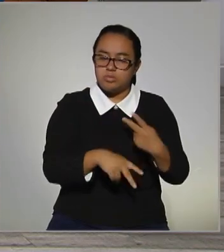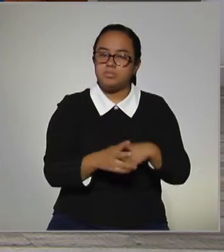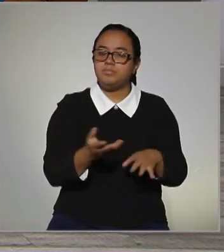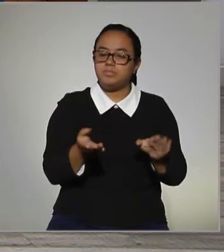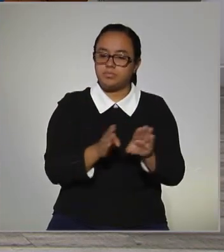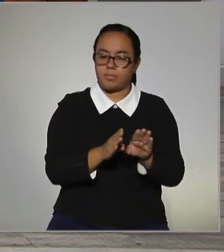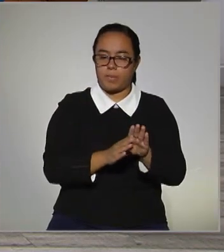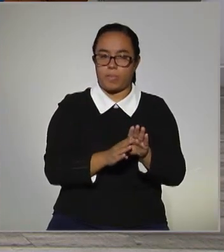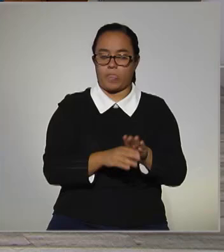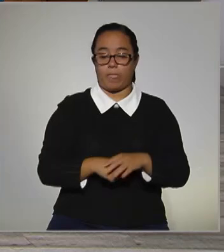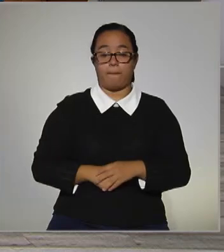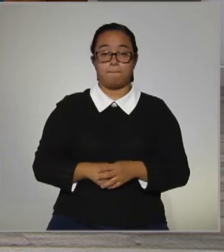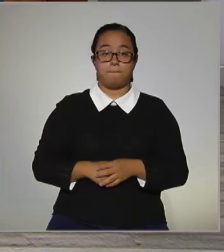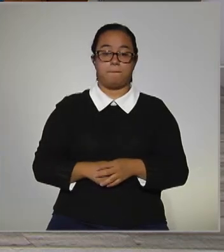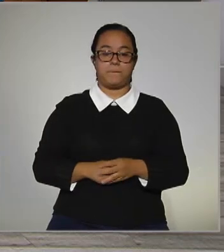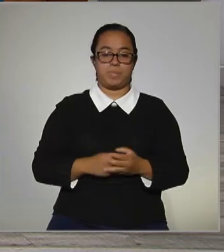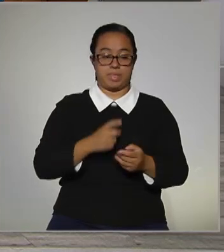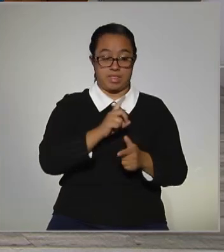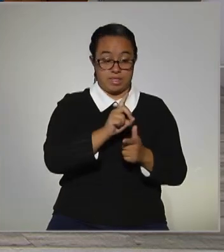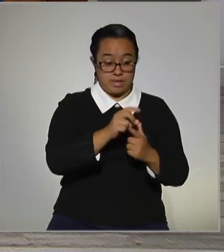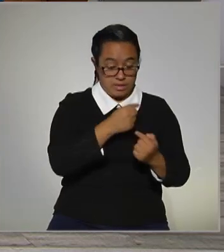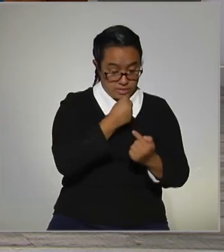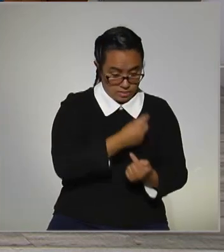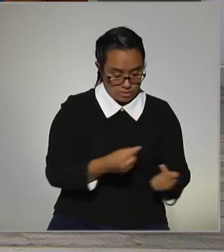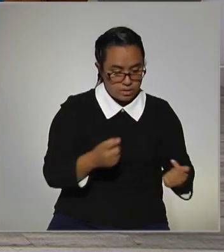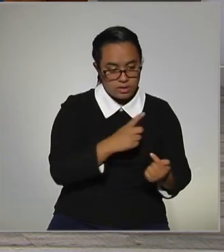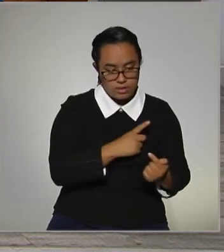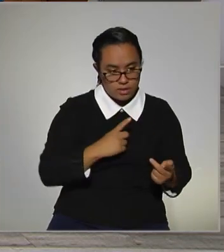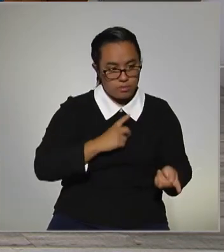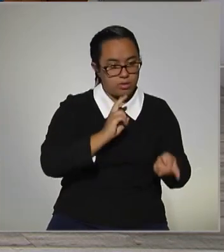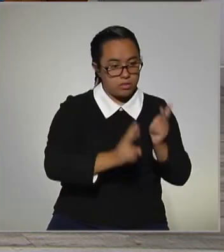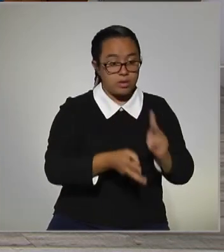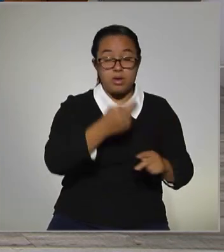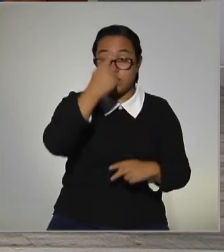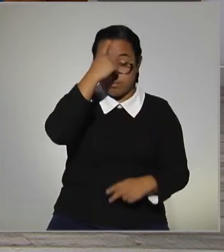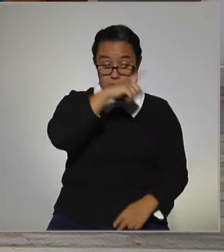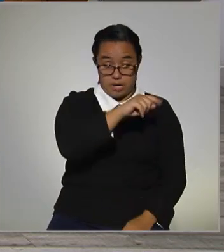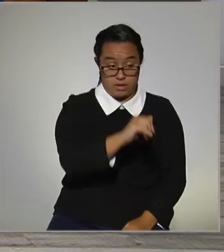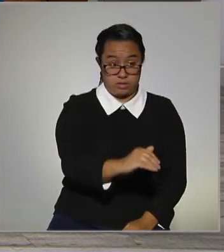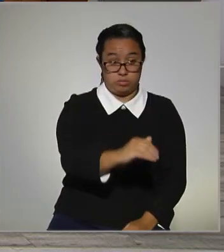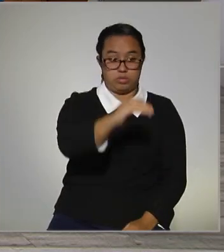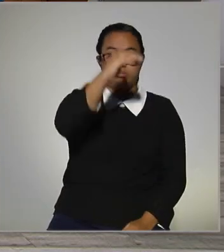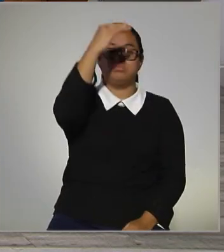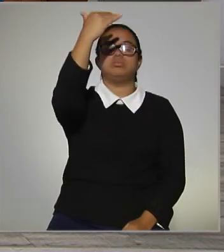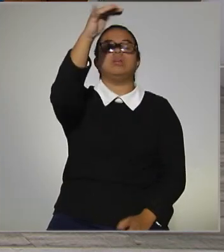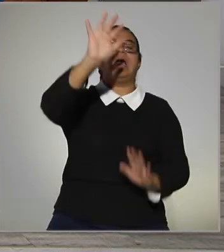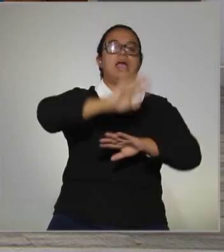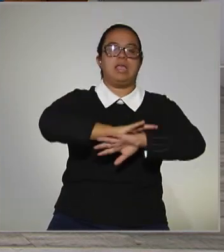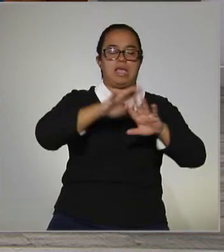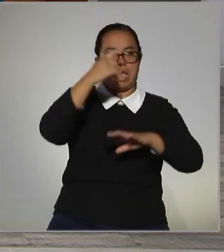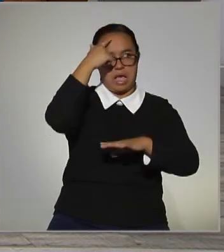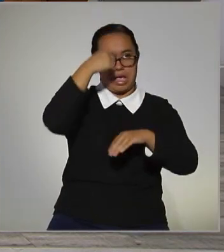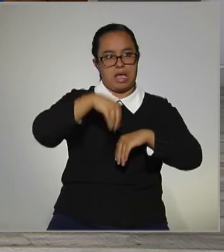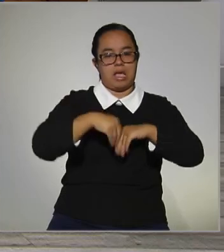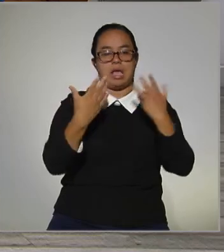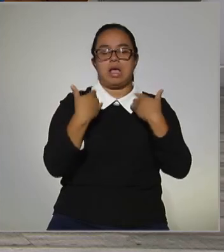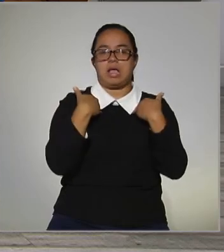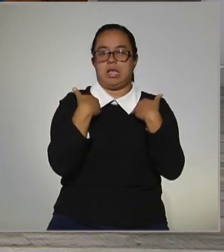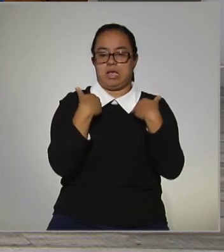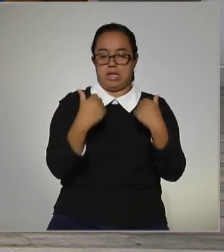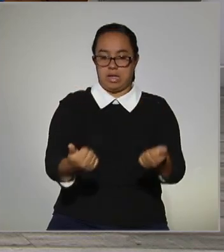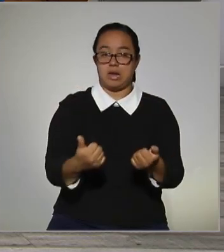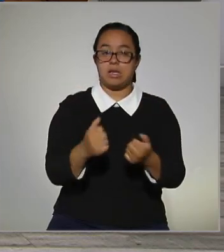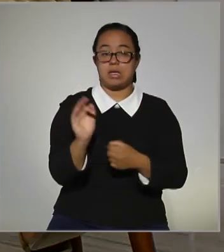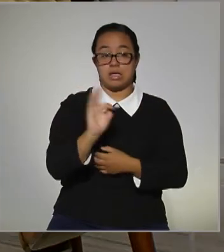es destino como tal. Desde la infancia poderlo abordar para que en la adultez ya sabemos para dónde vamos, ¿no? O sea, ya sé que en